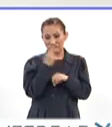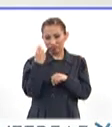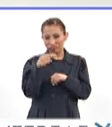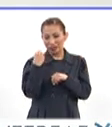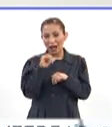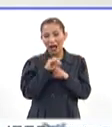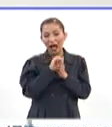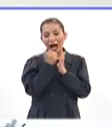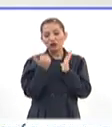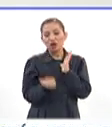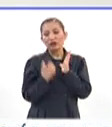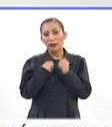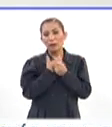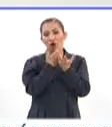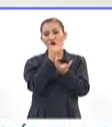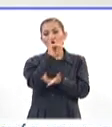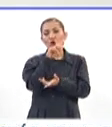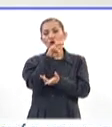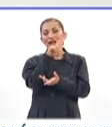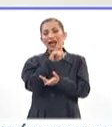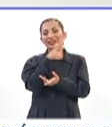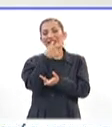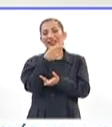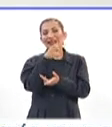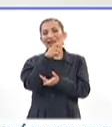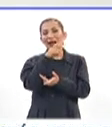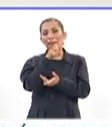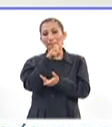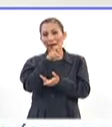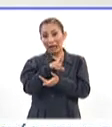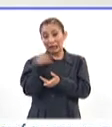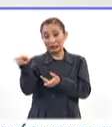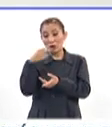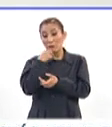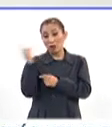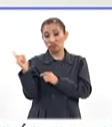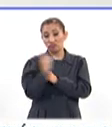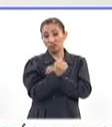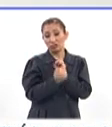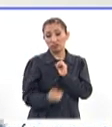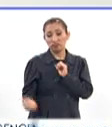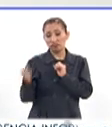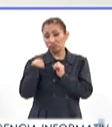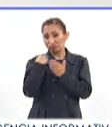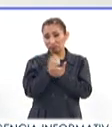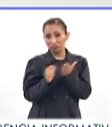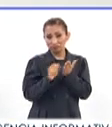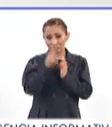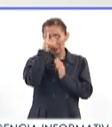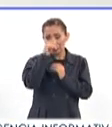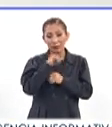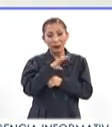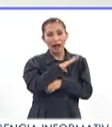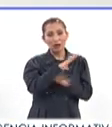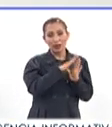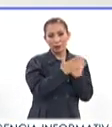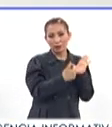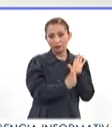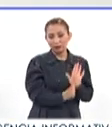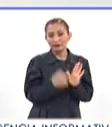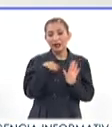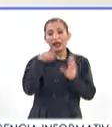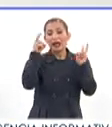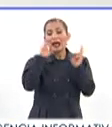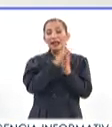llama, antología poética de Julián Herbert, que por supuesto va a estar este gran escritor mexicano. También va a haber una presentación editorial,